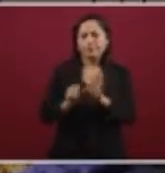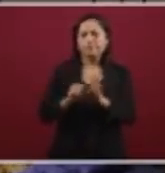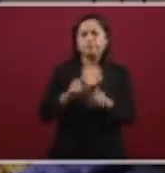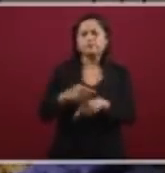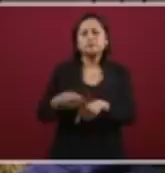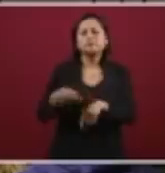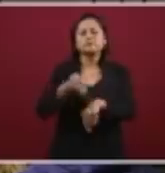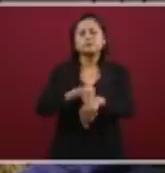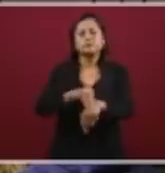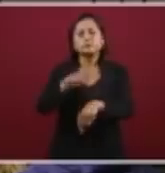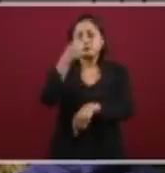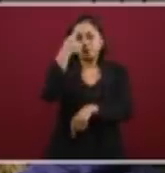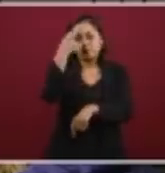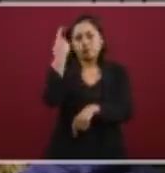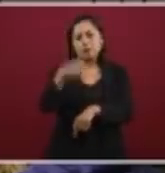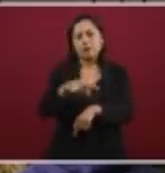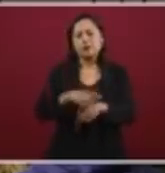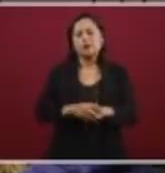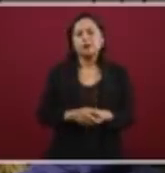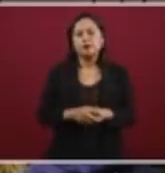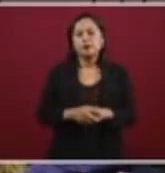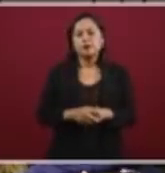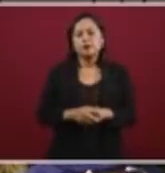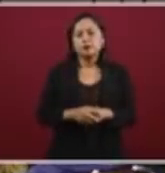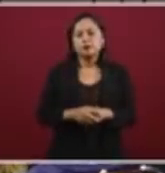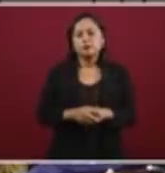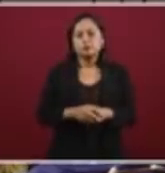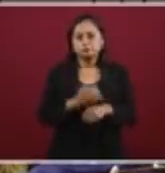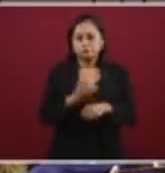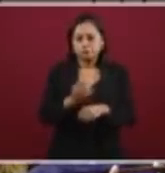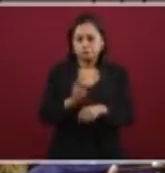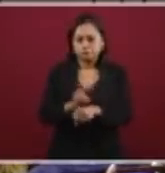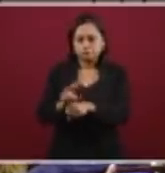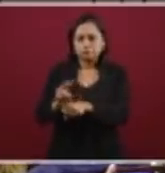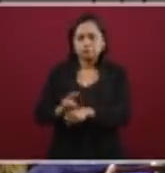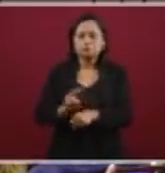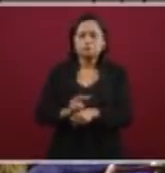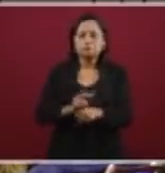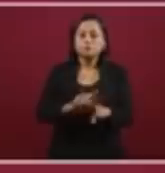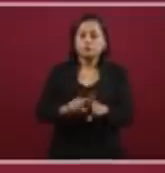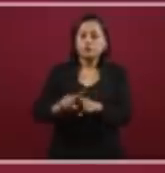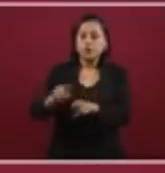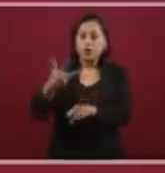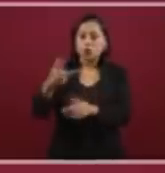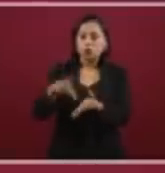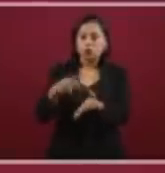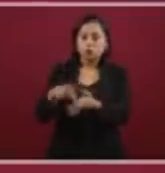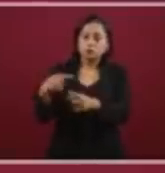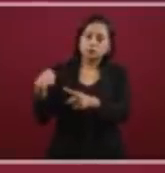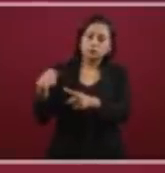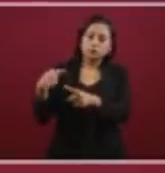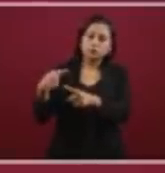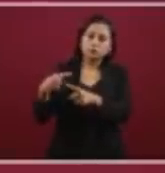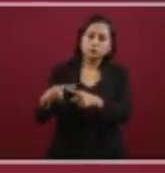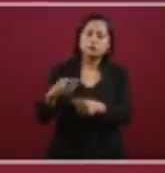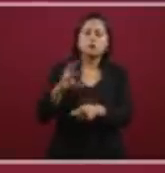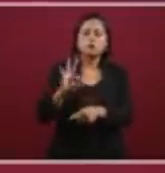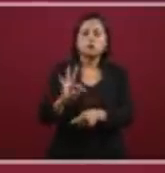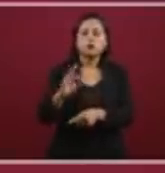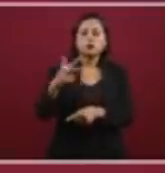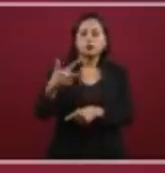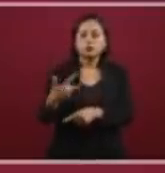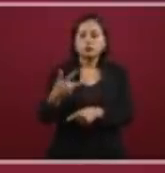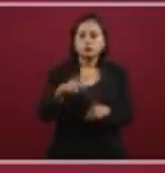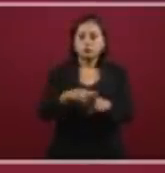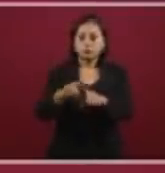manera puntual se han desarrollado 8 8 operativos a lo largo de 48 días de búsqueda